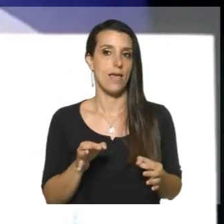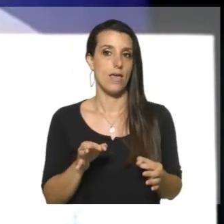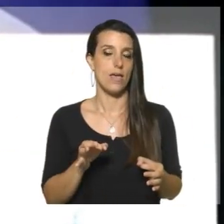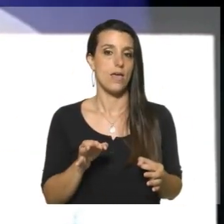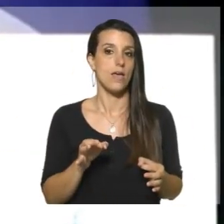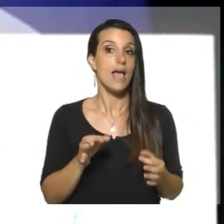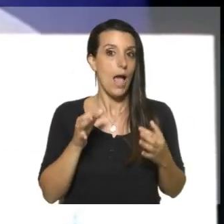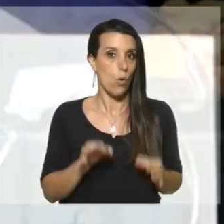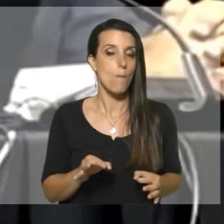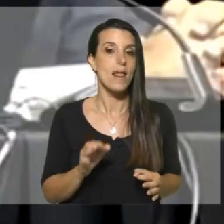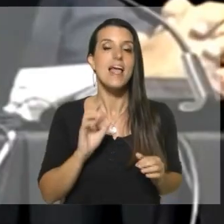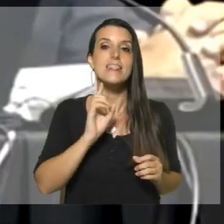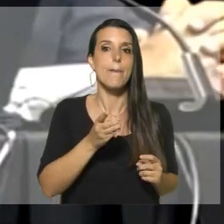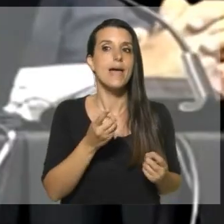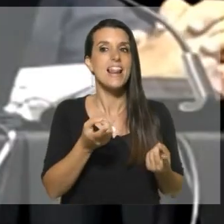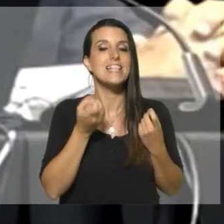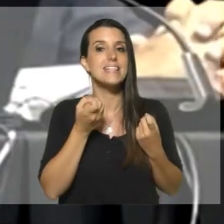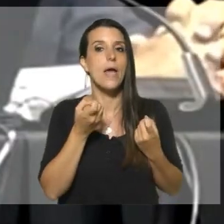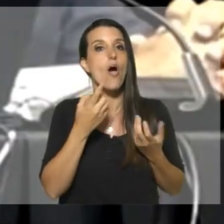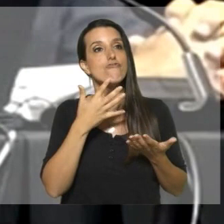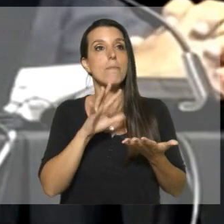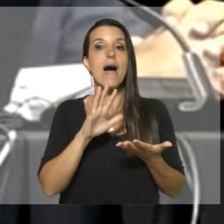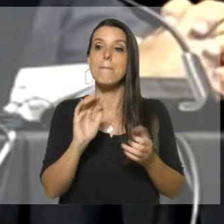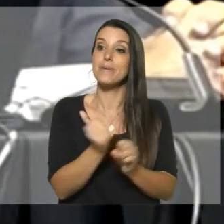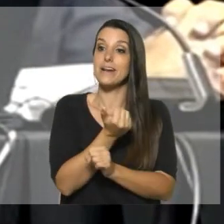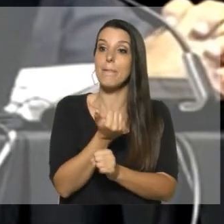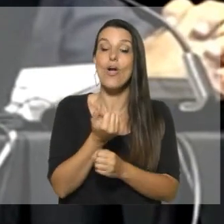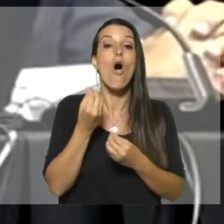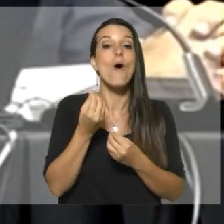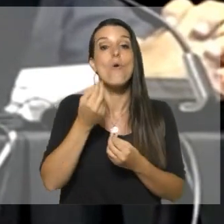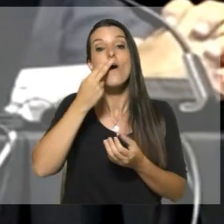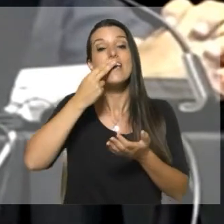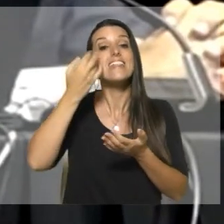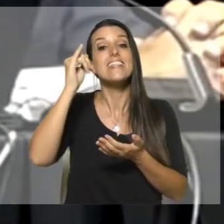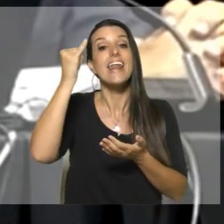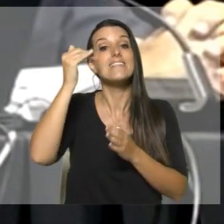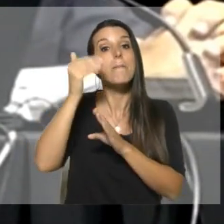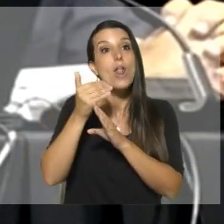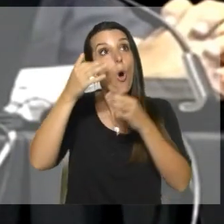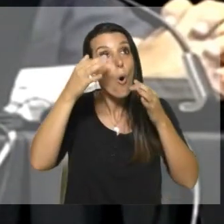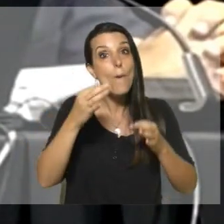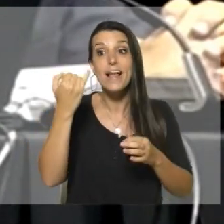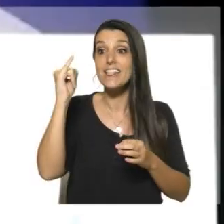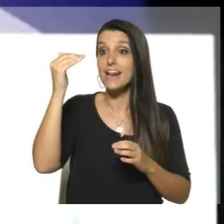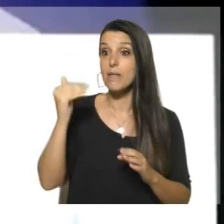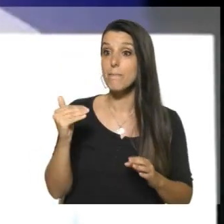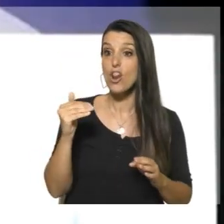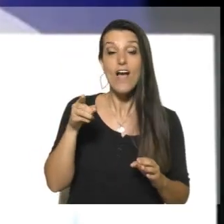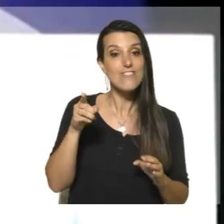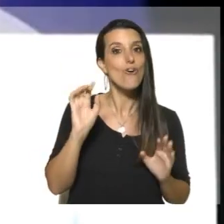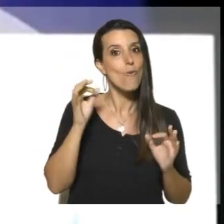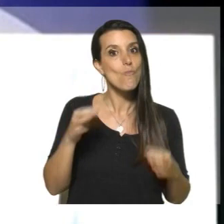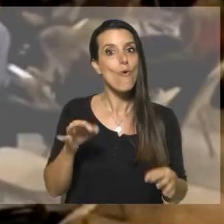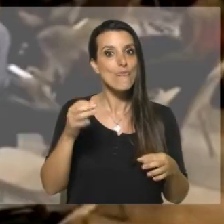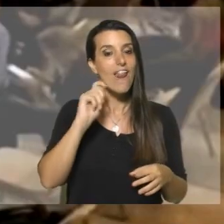nos castigue, sino además que se nos premie pagando menos intereses si cumplimos con ese bono. Eso es una novedad